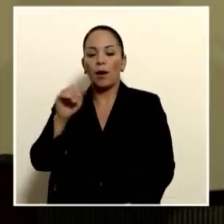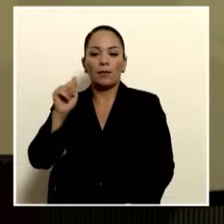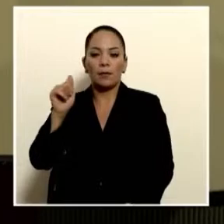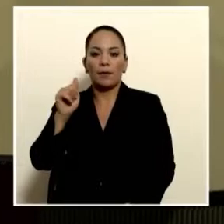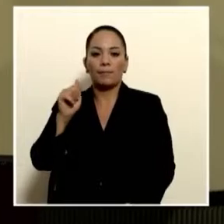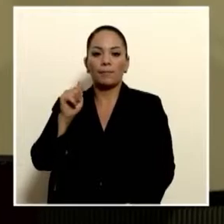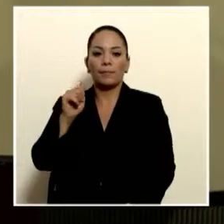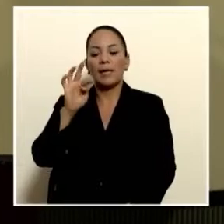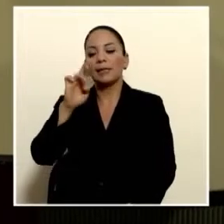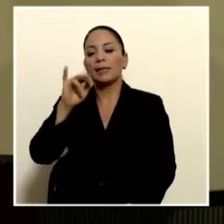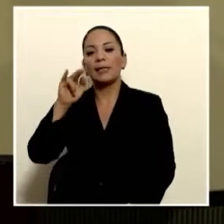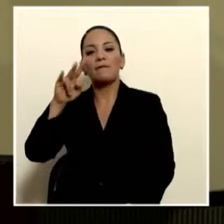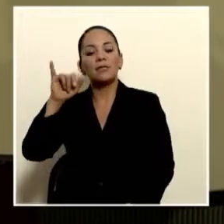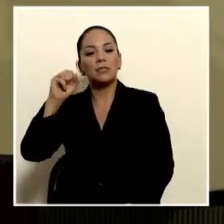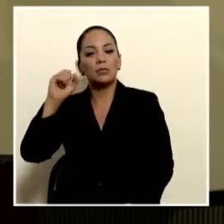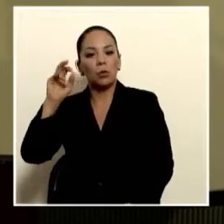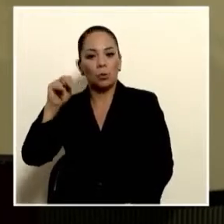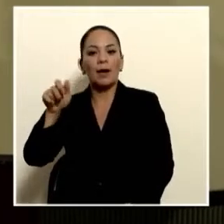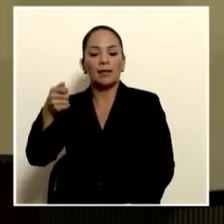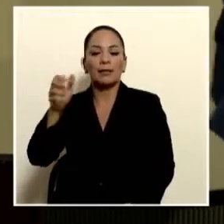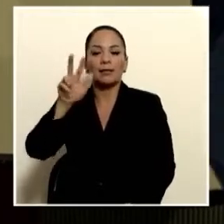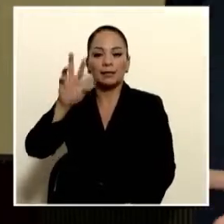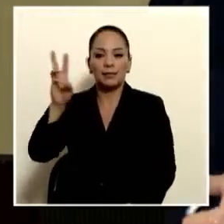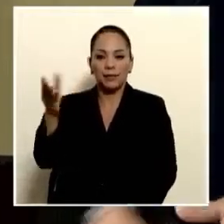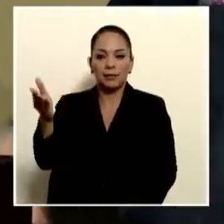de Trivisión Canal 36.